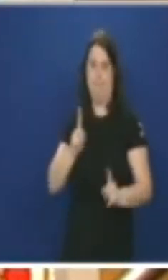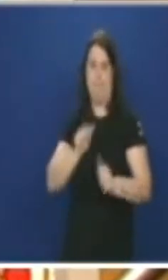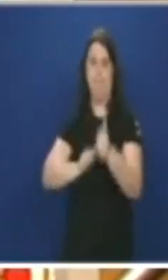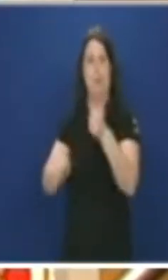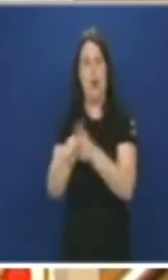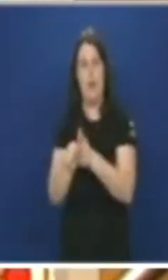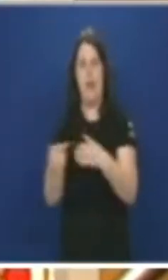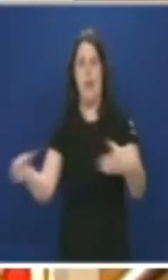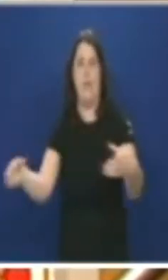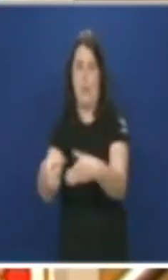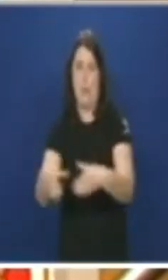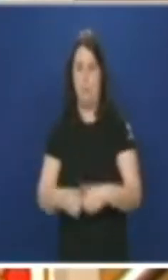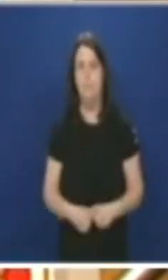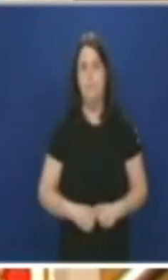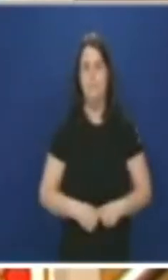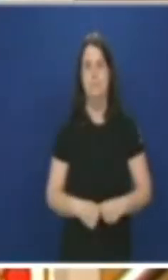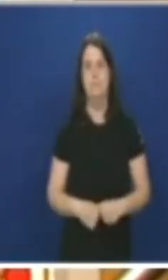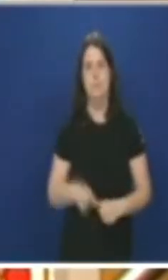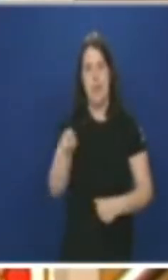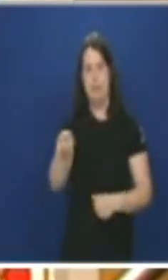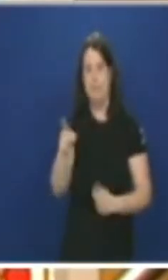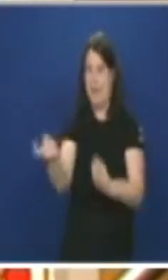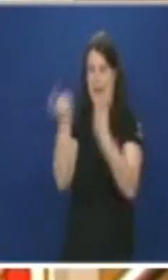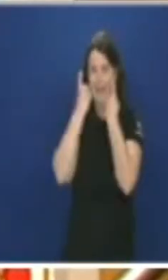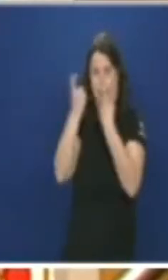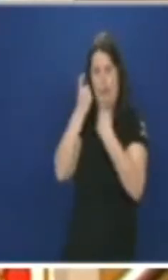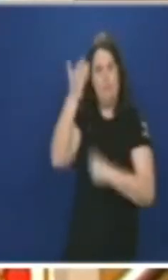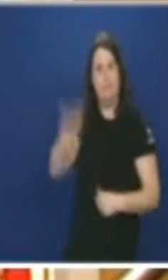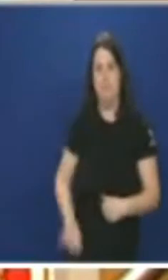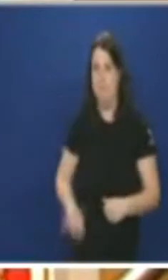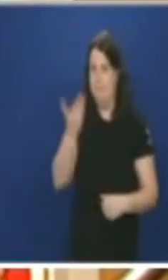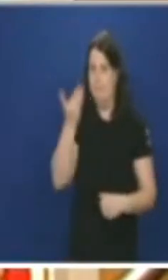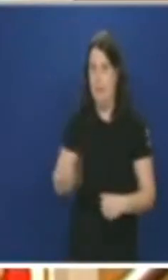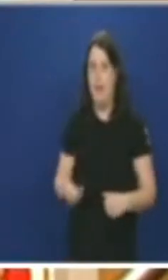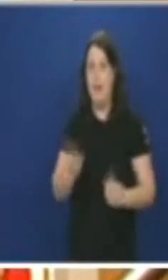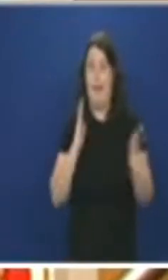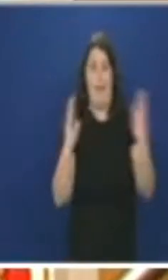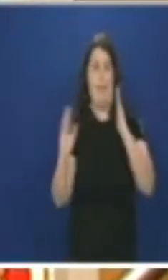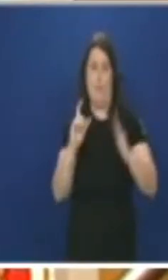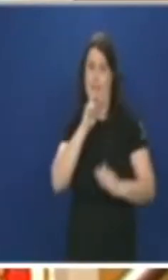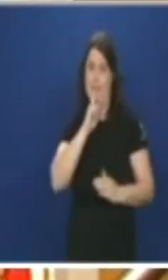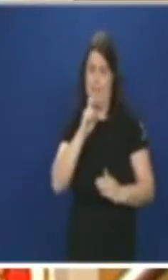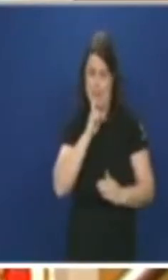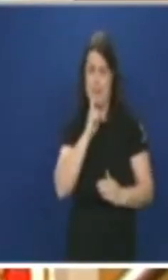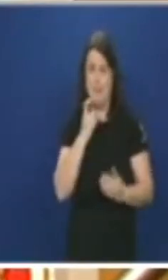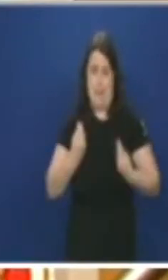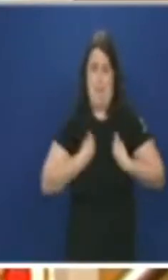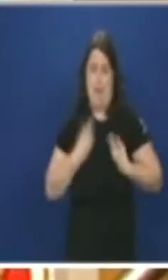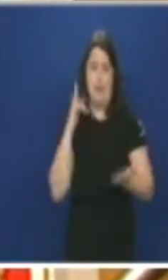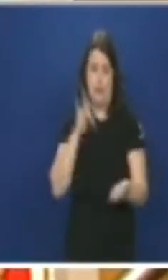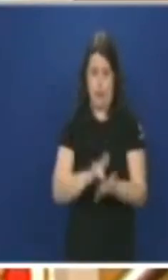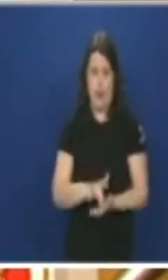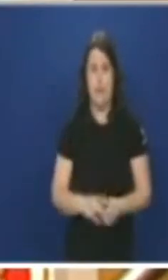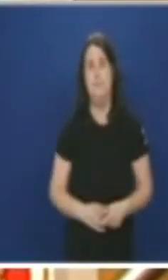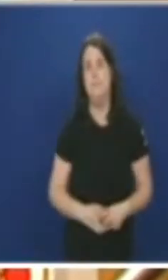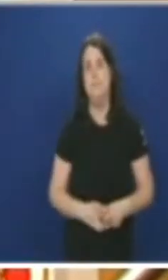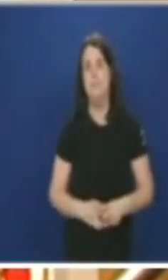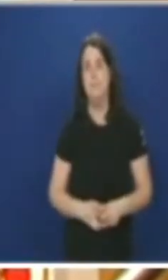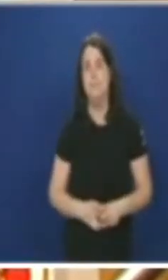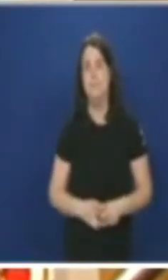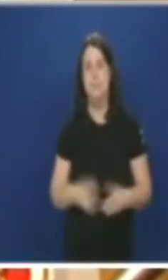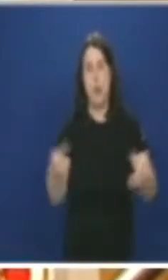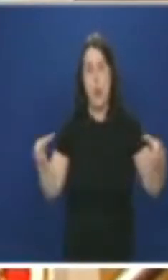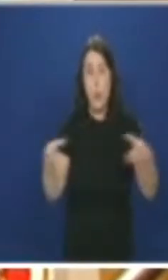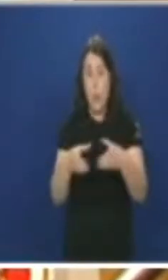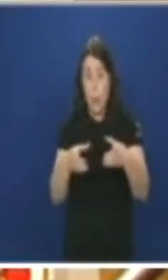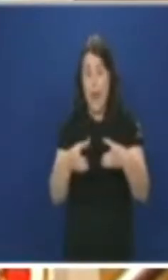Non hai lección máis poderosa nos tempos difíciles que nos toca vivir que o feito de que a acción